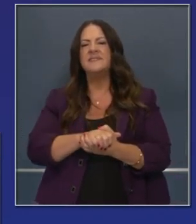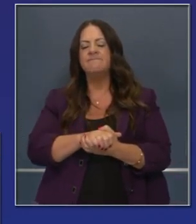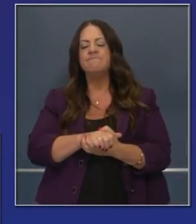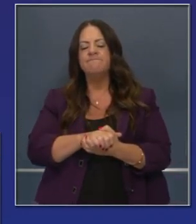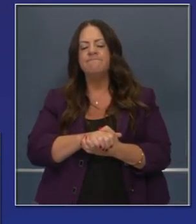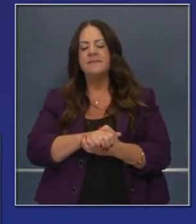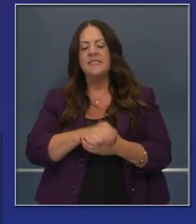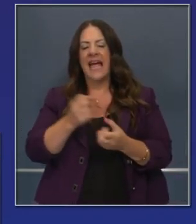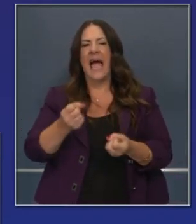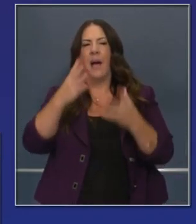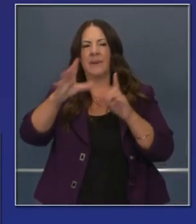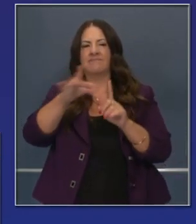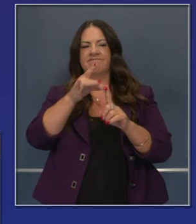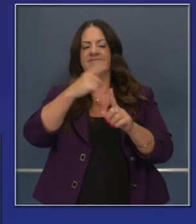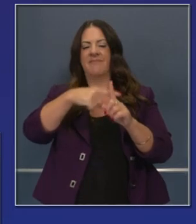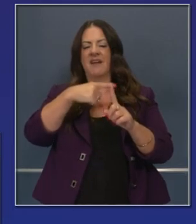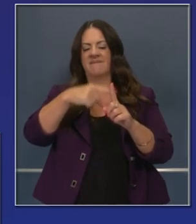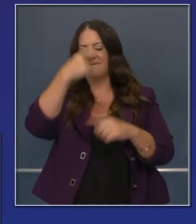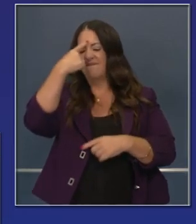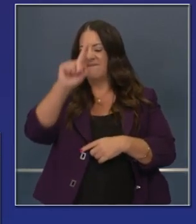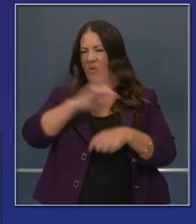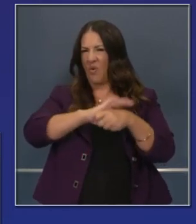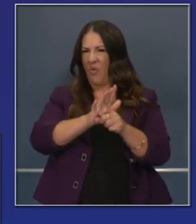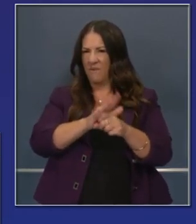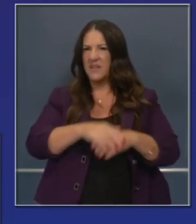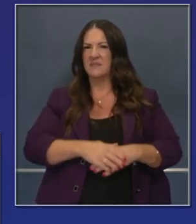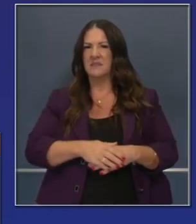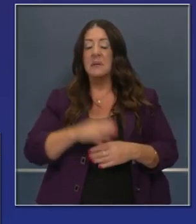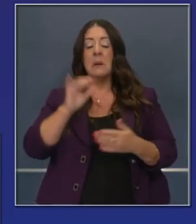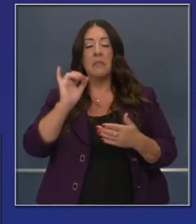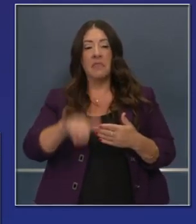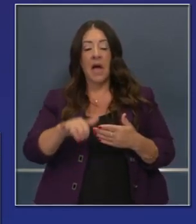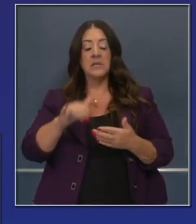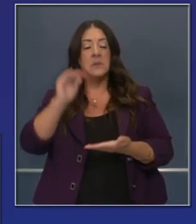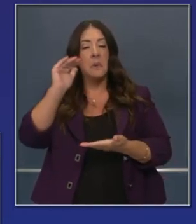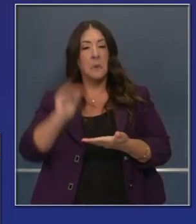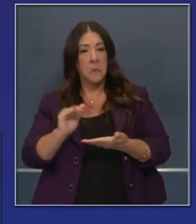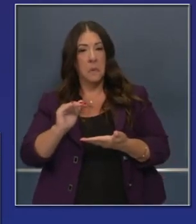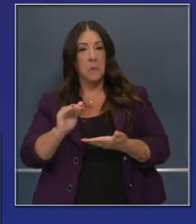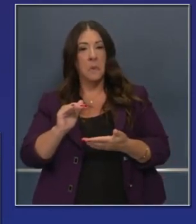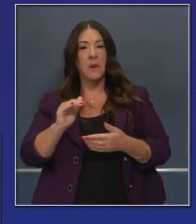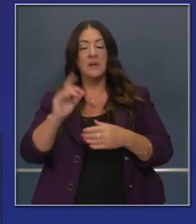individuos en septiembre del 27. El promedio de 7 días es